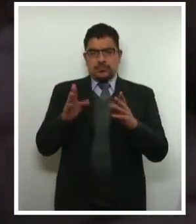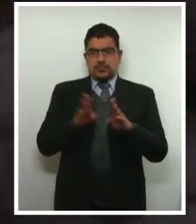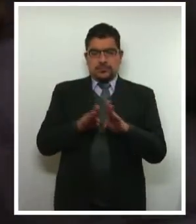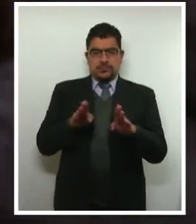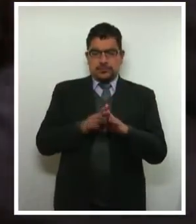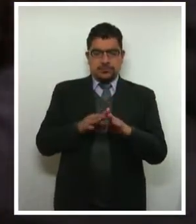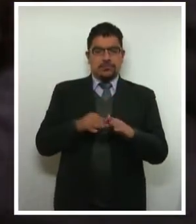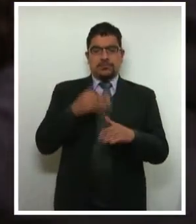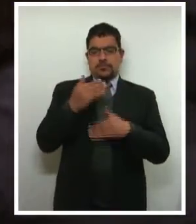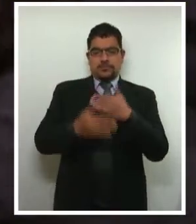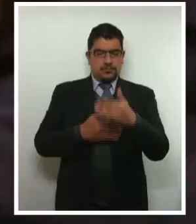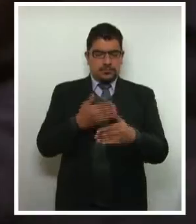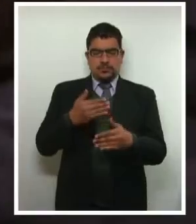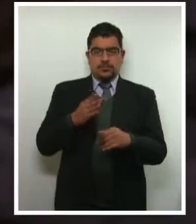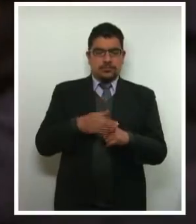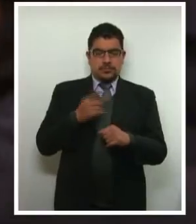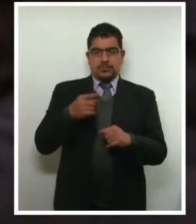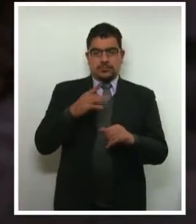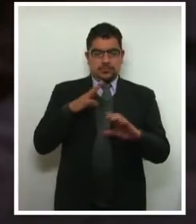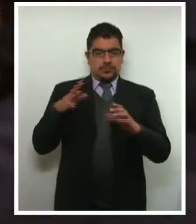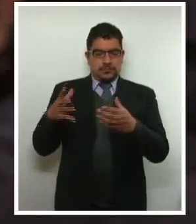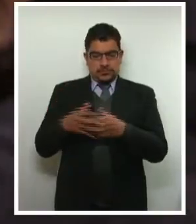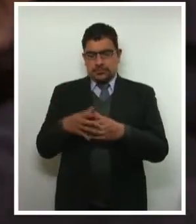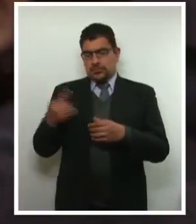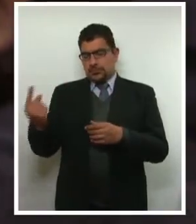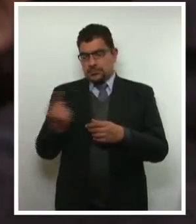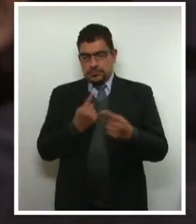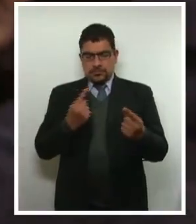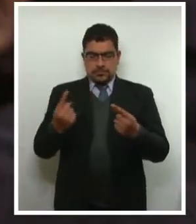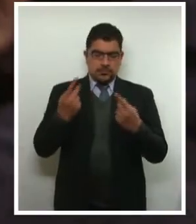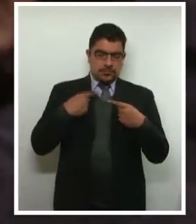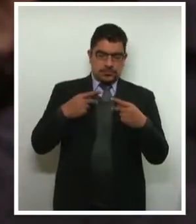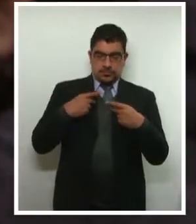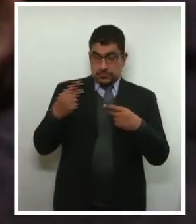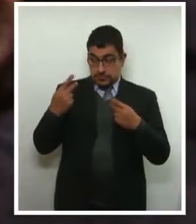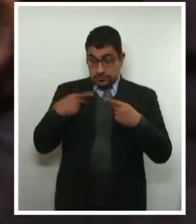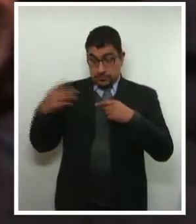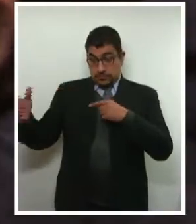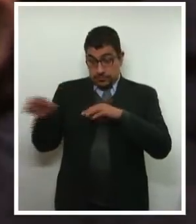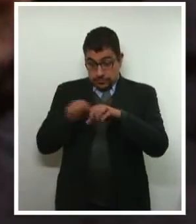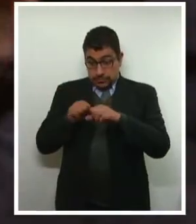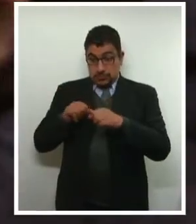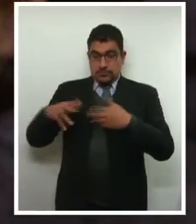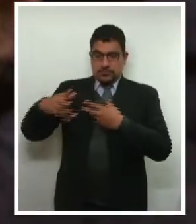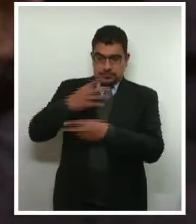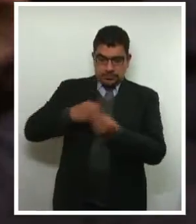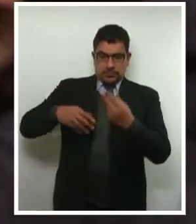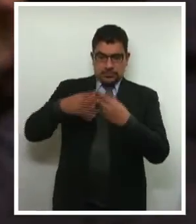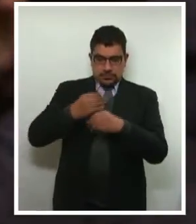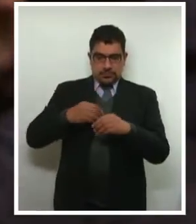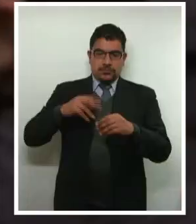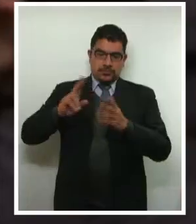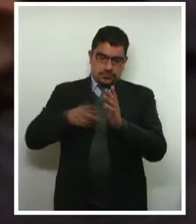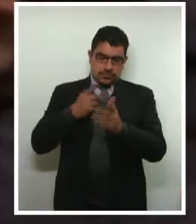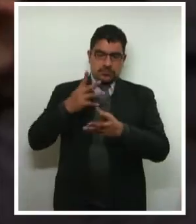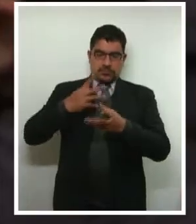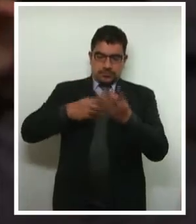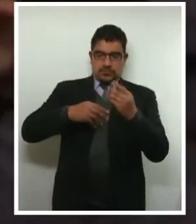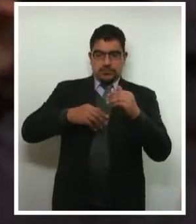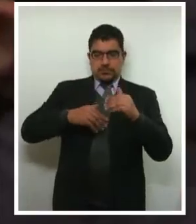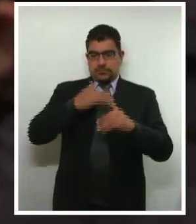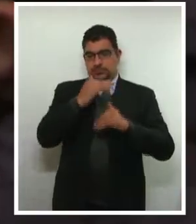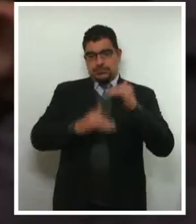porque van a tener consejeros que cambian de manera escalonada.